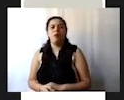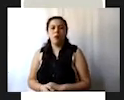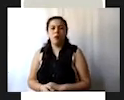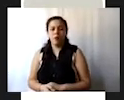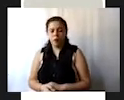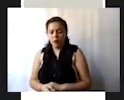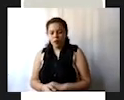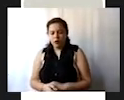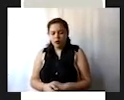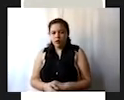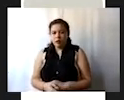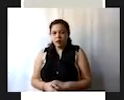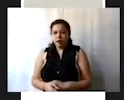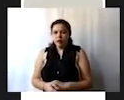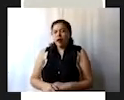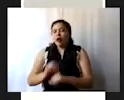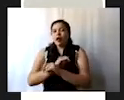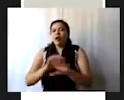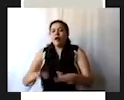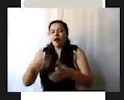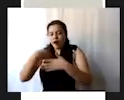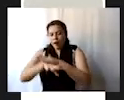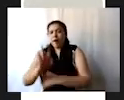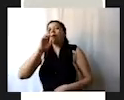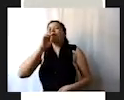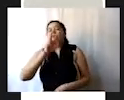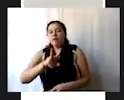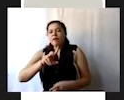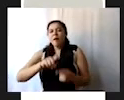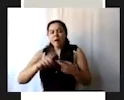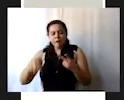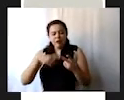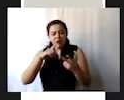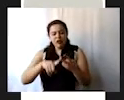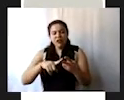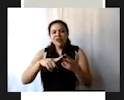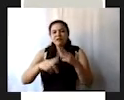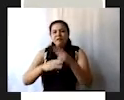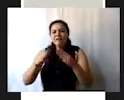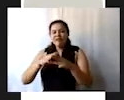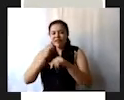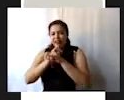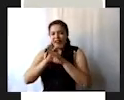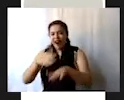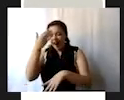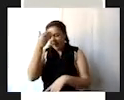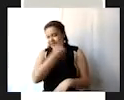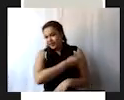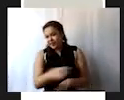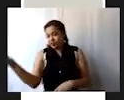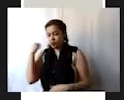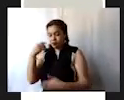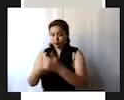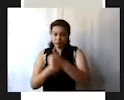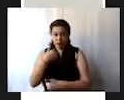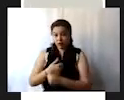Mejorar el acceso a la información, el acceso a los materiales de información y a los expertos competentes son